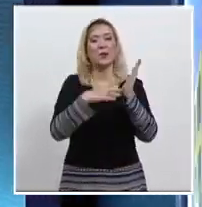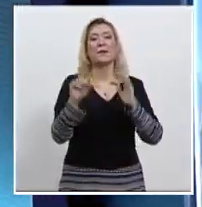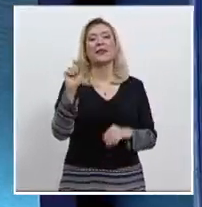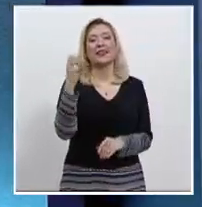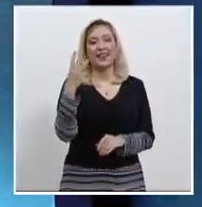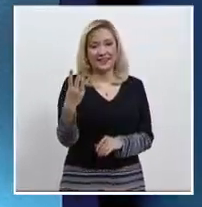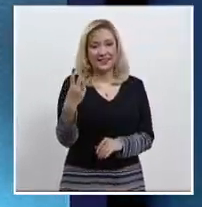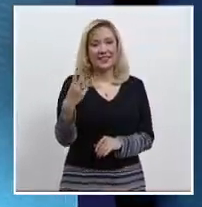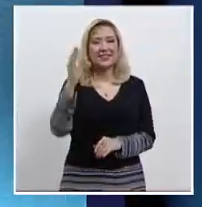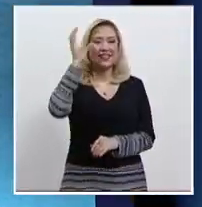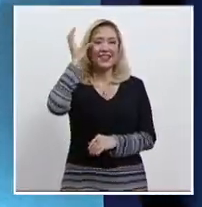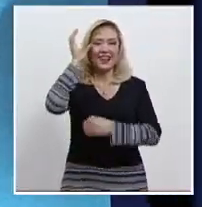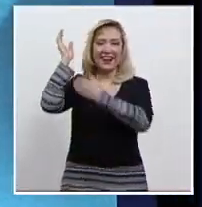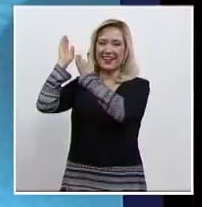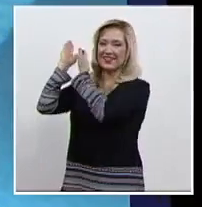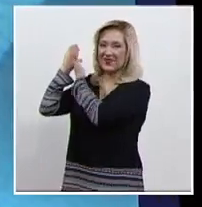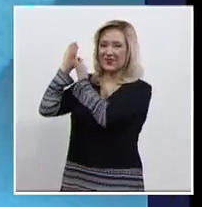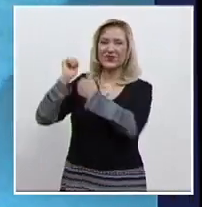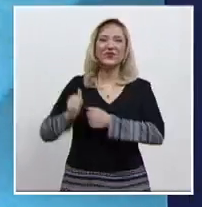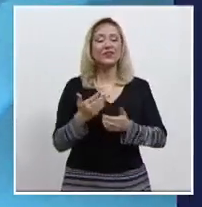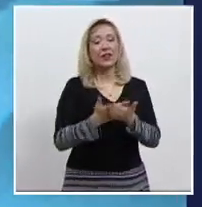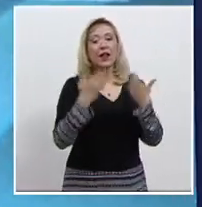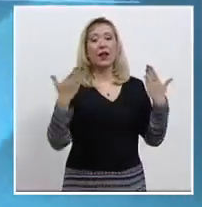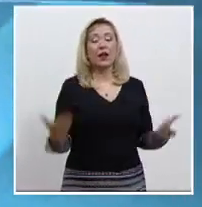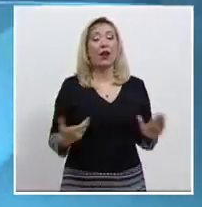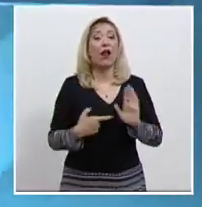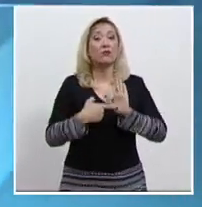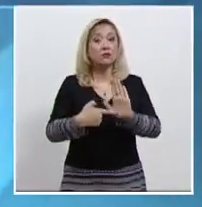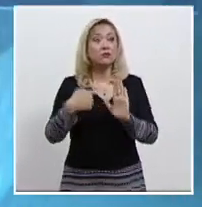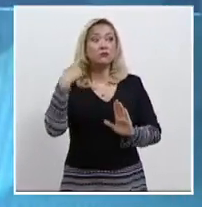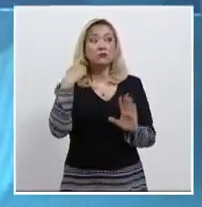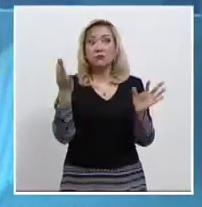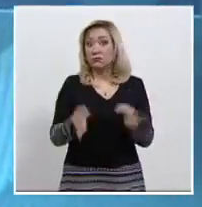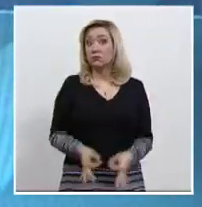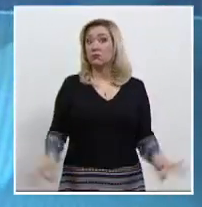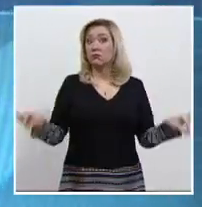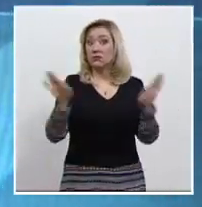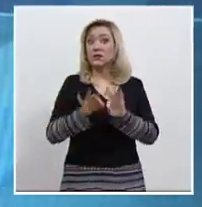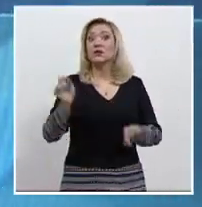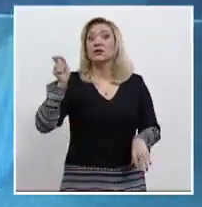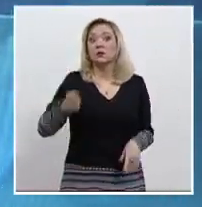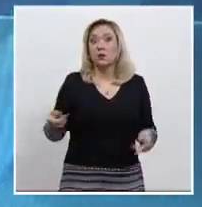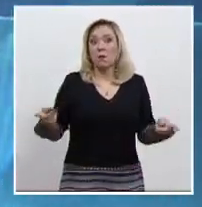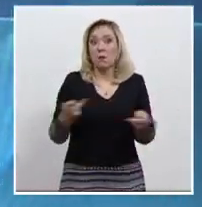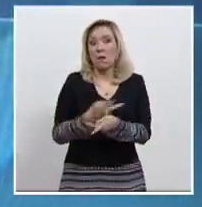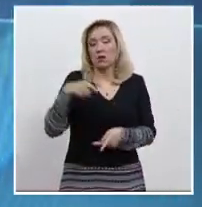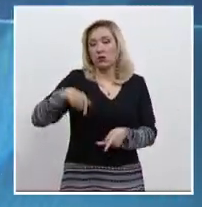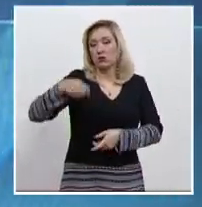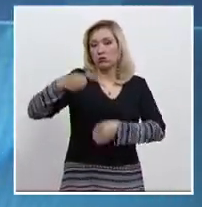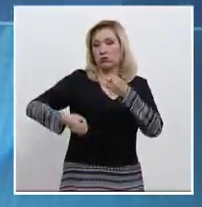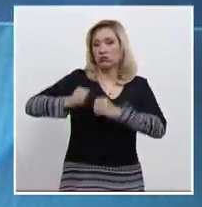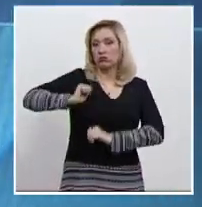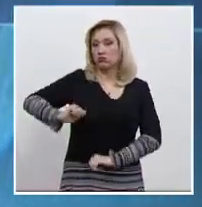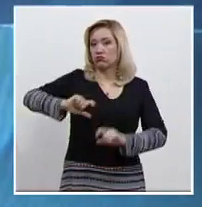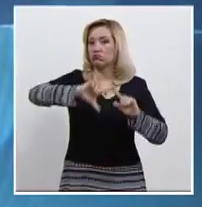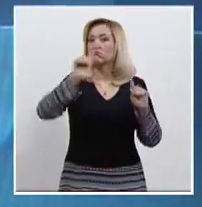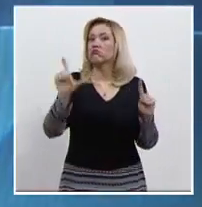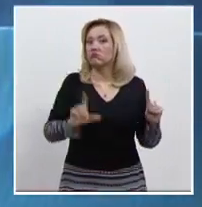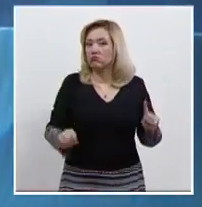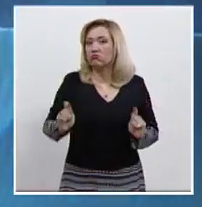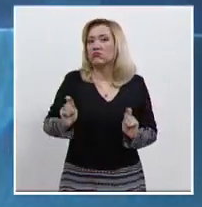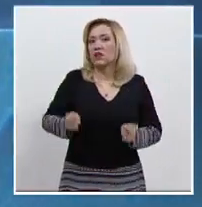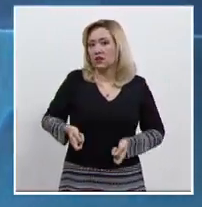2023. Soy Citlali Pérez y en los próximos minutos le presentaré la información más reciente del Poder Judicial de la